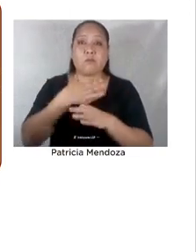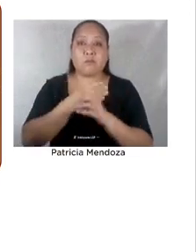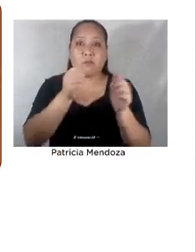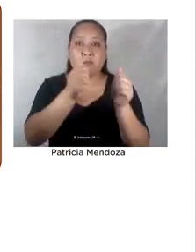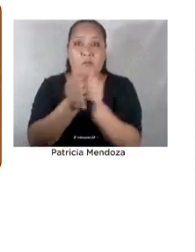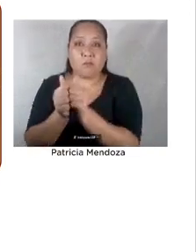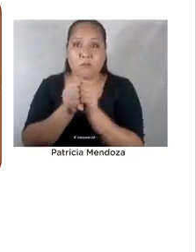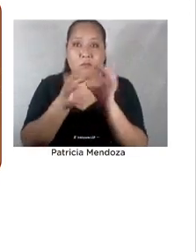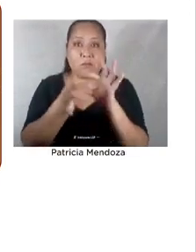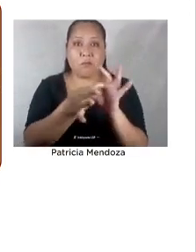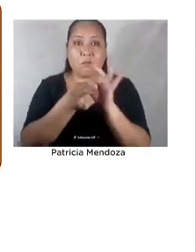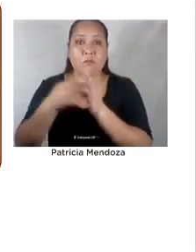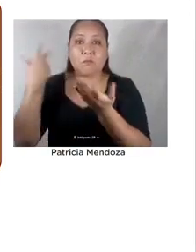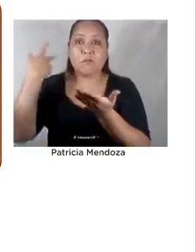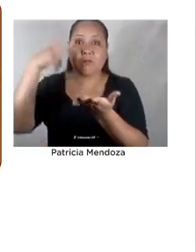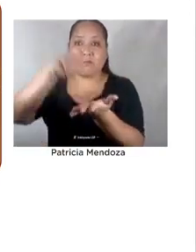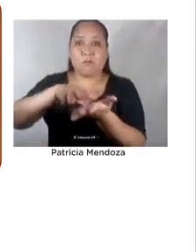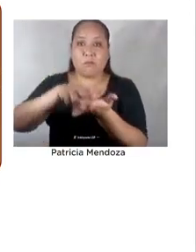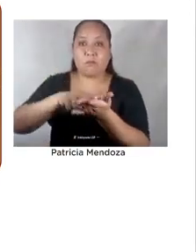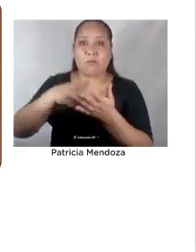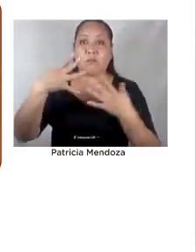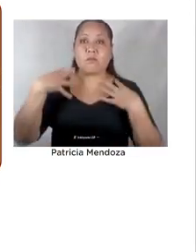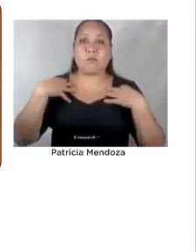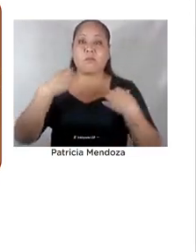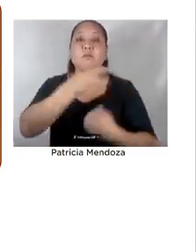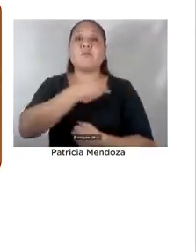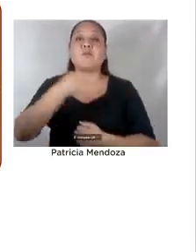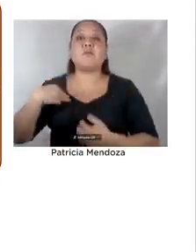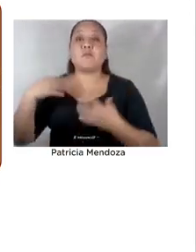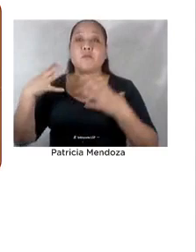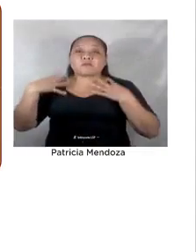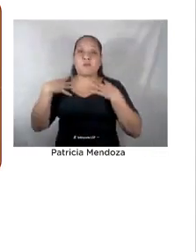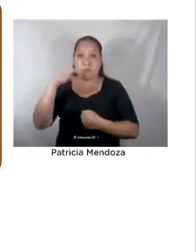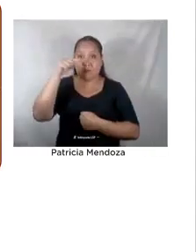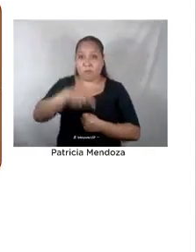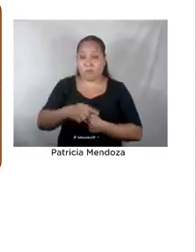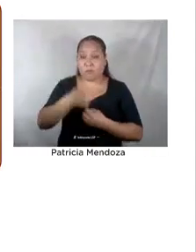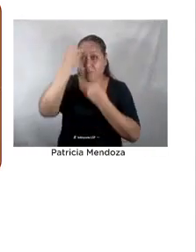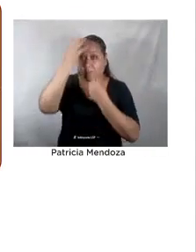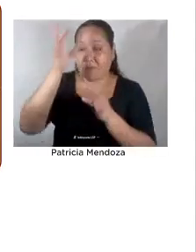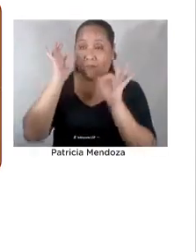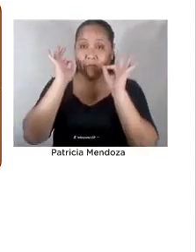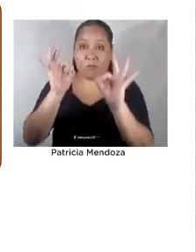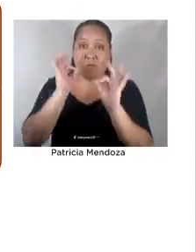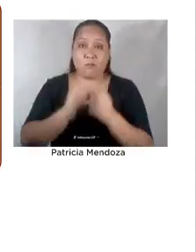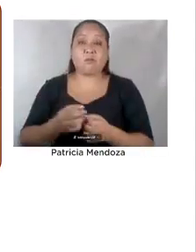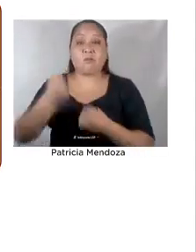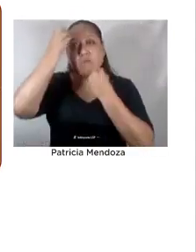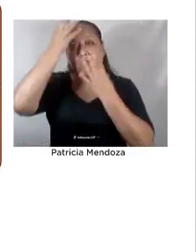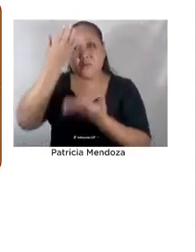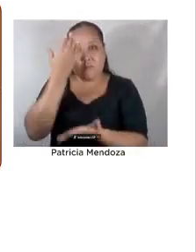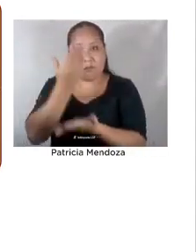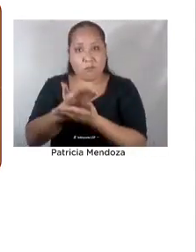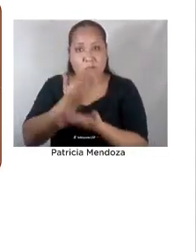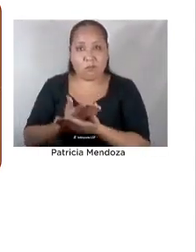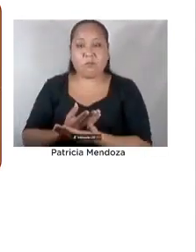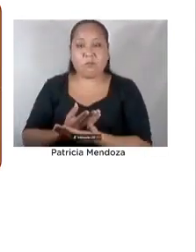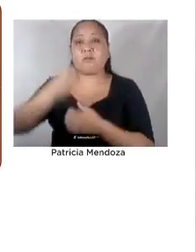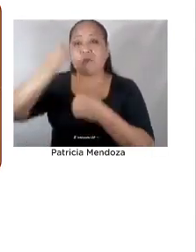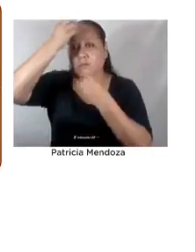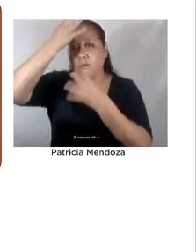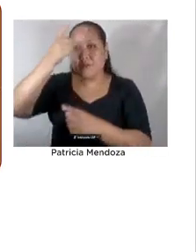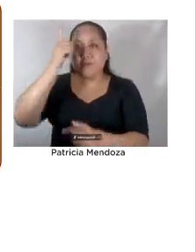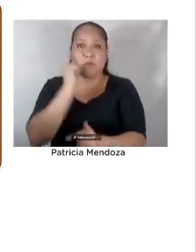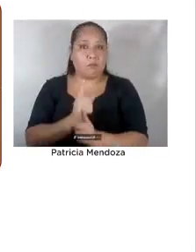también y validado con el MINSA. Es información muy rica, muy útil, información con evidencia, confiable, y